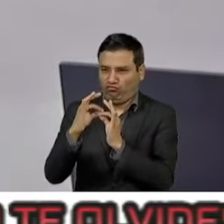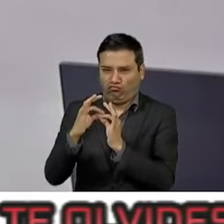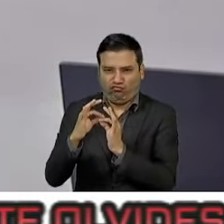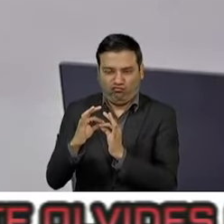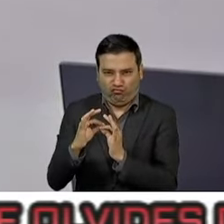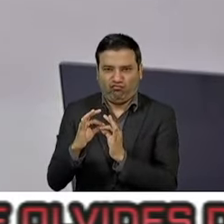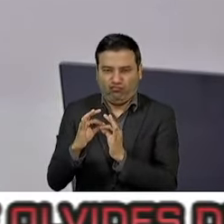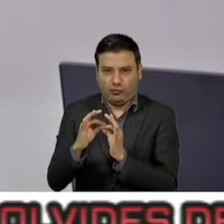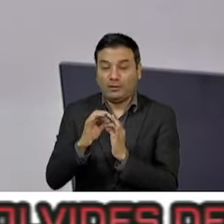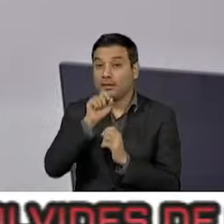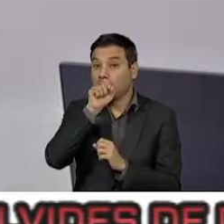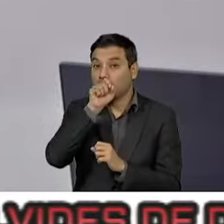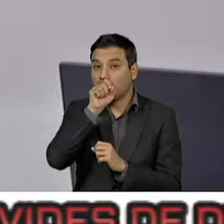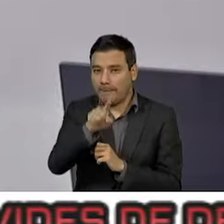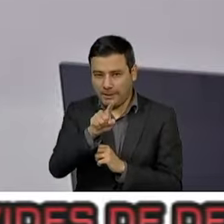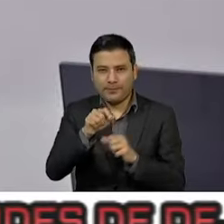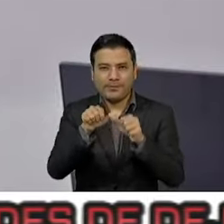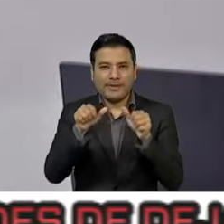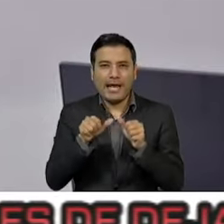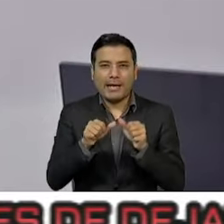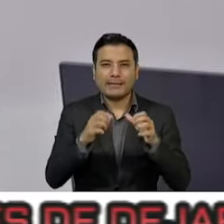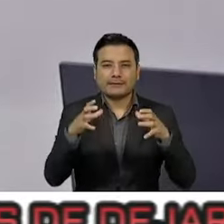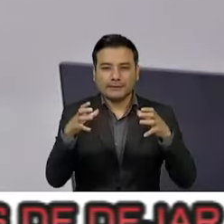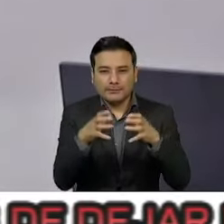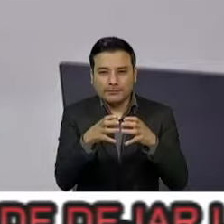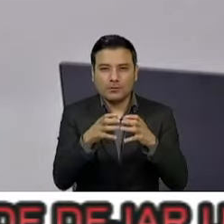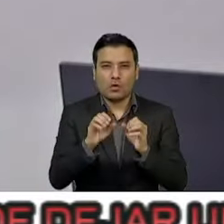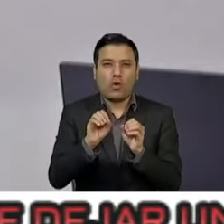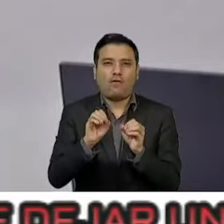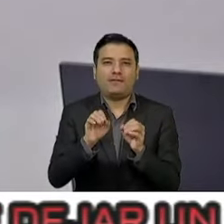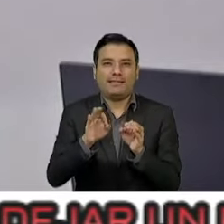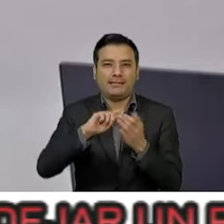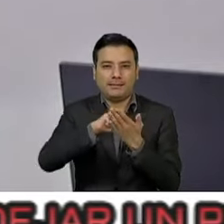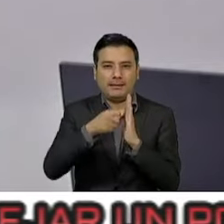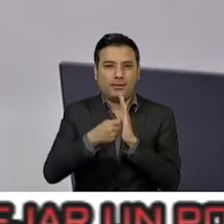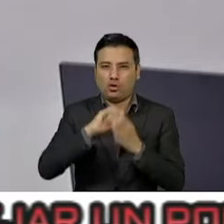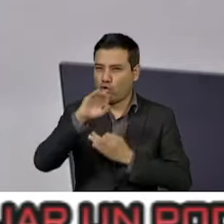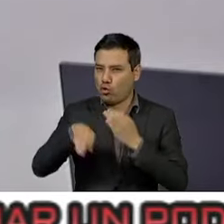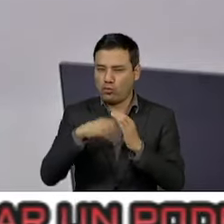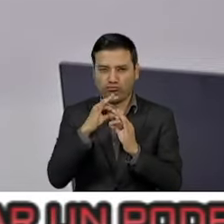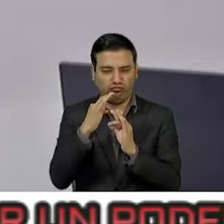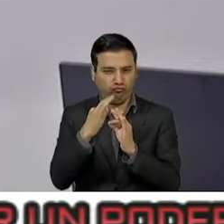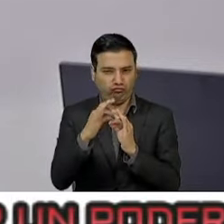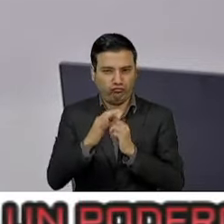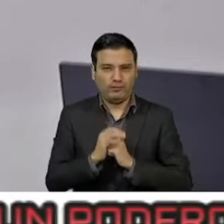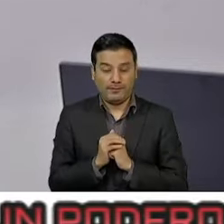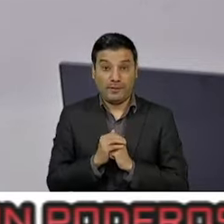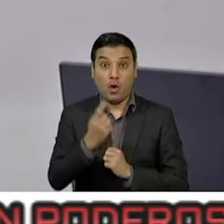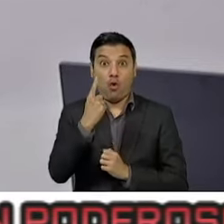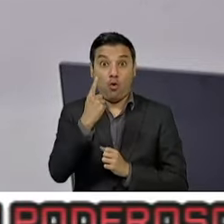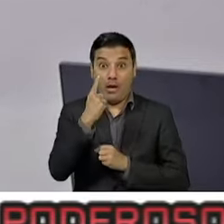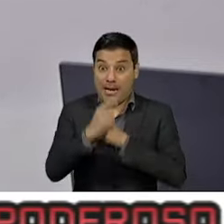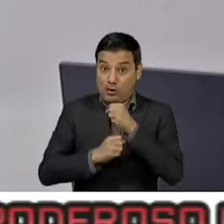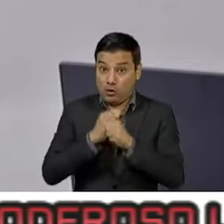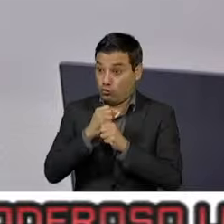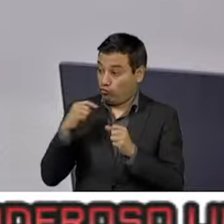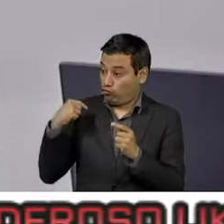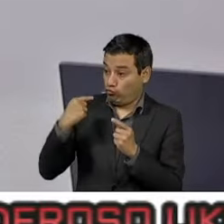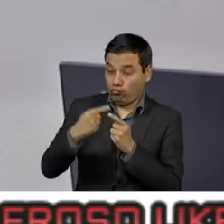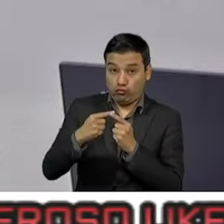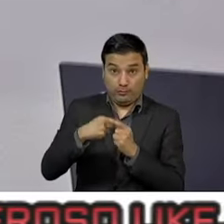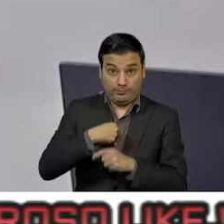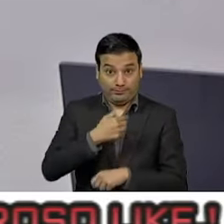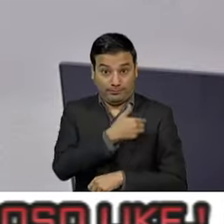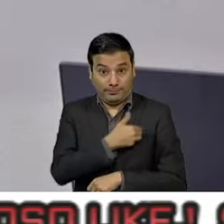General, así como las áreas técnicas y sus trabajos en este instituto. En este primer año de gestión, el Consejo